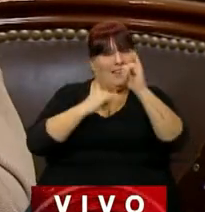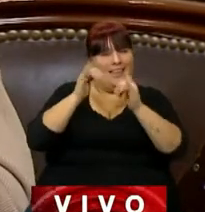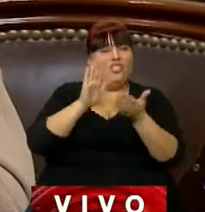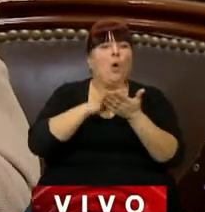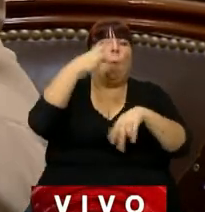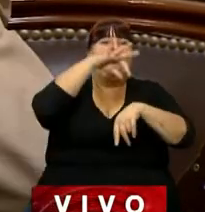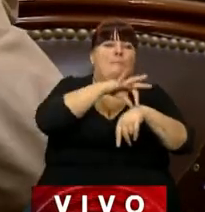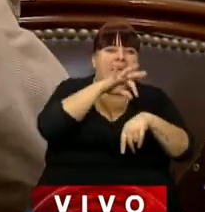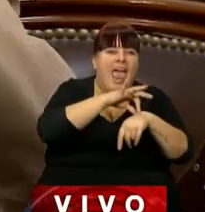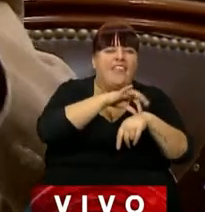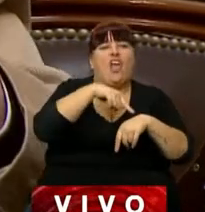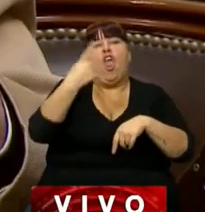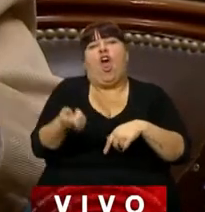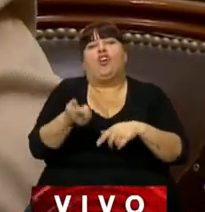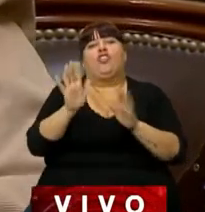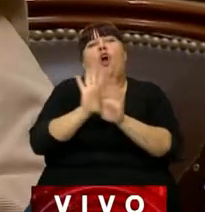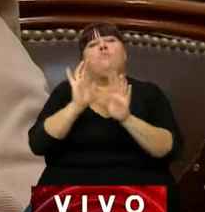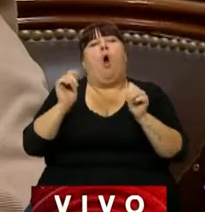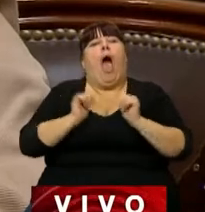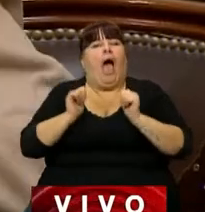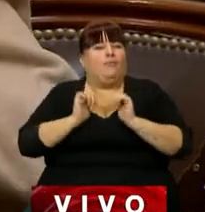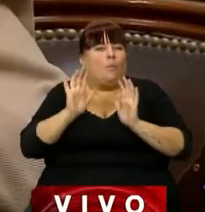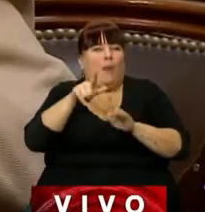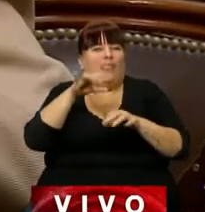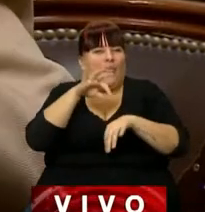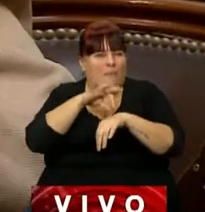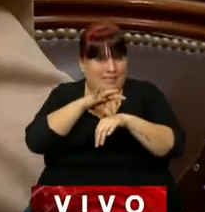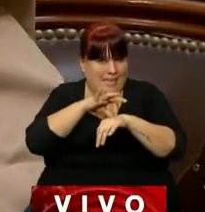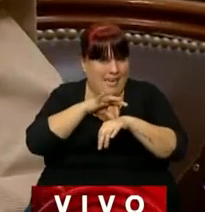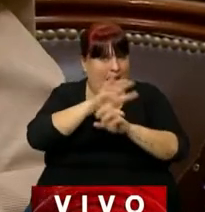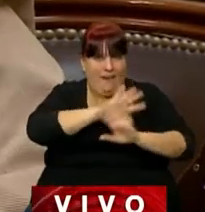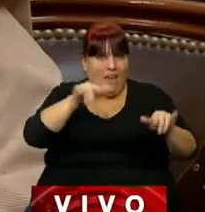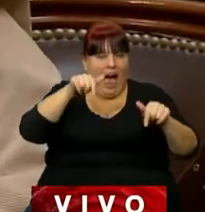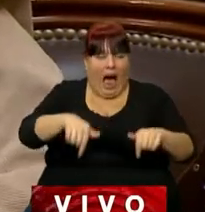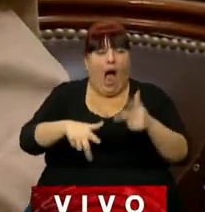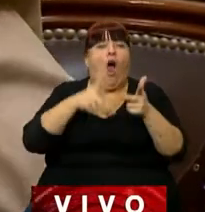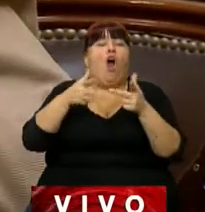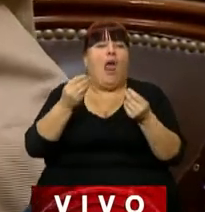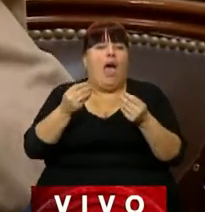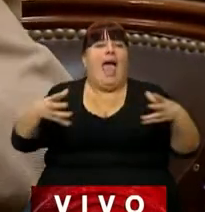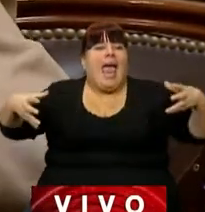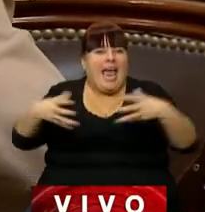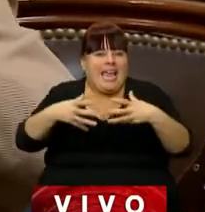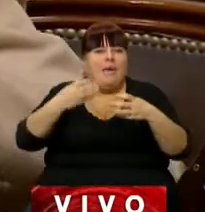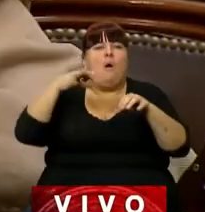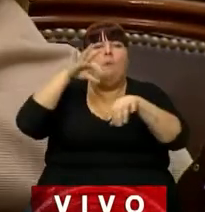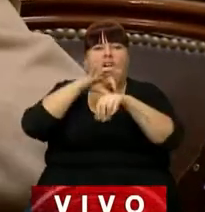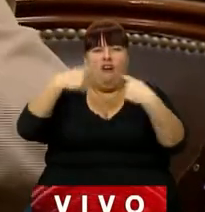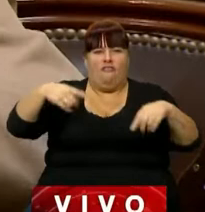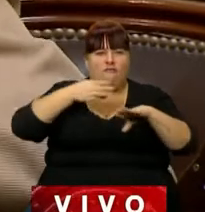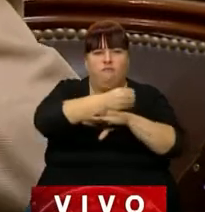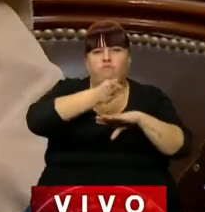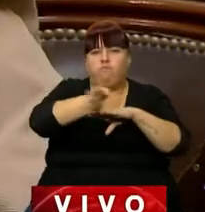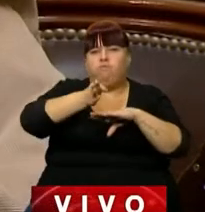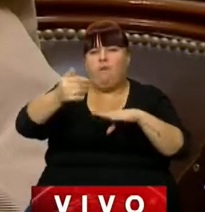del médico y los auxiliares de la medicina a pasar a hablar, como decimos hoy en día, del equipo multidisciplinario